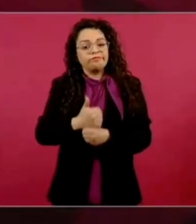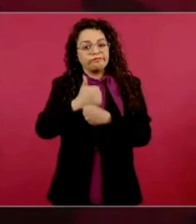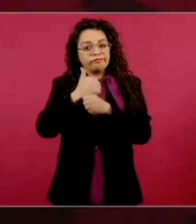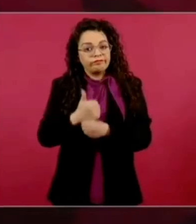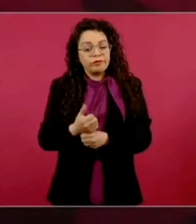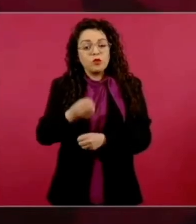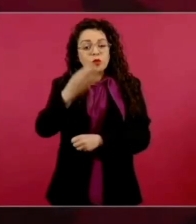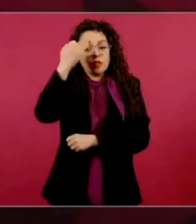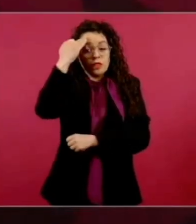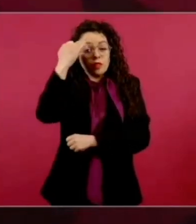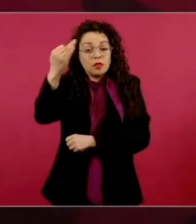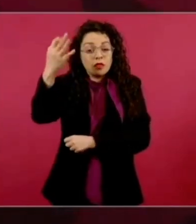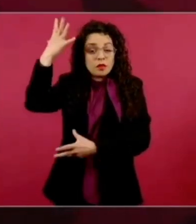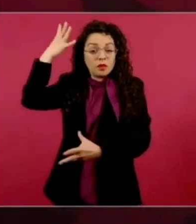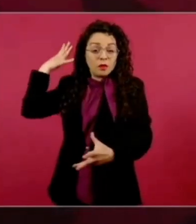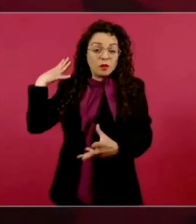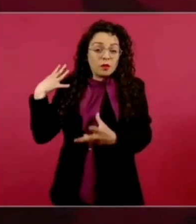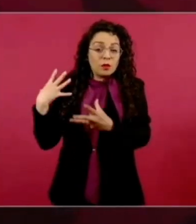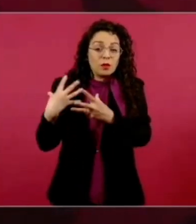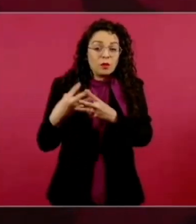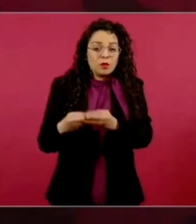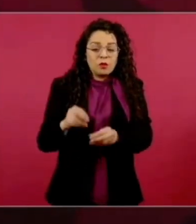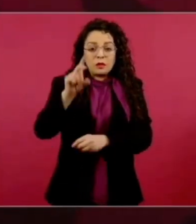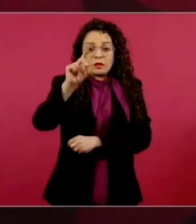36 años.